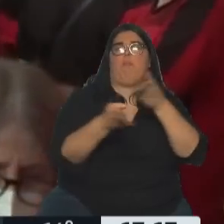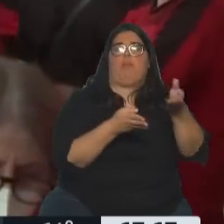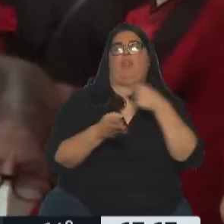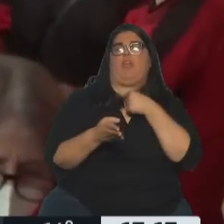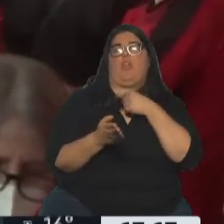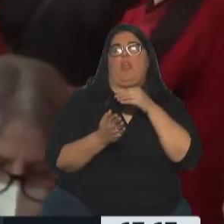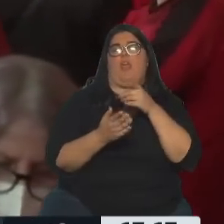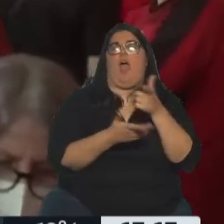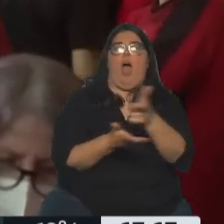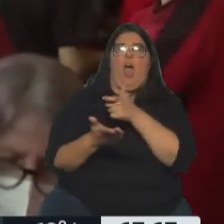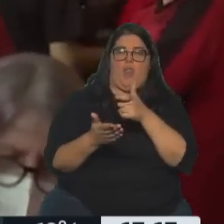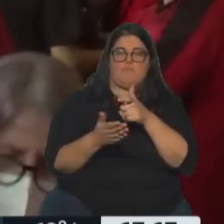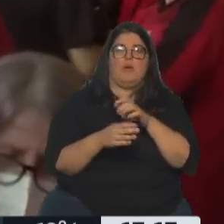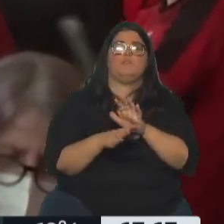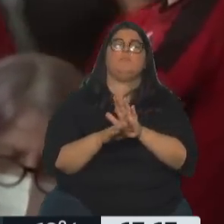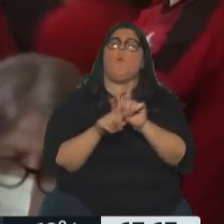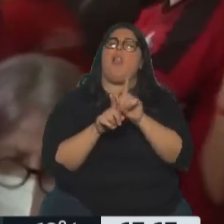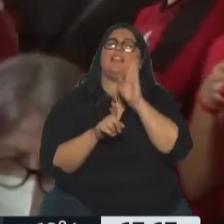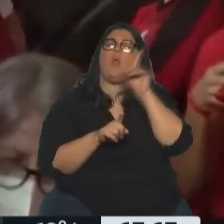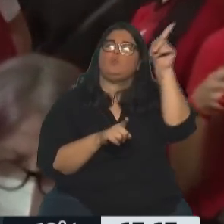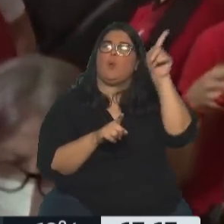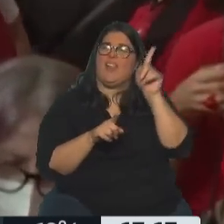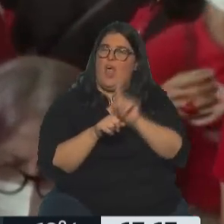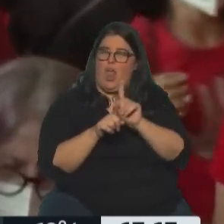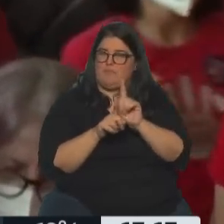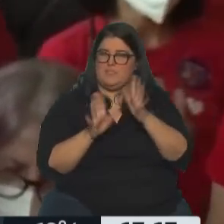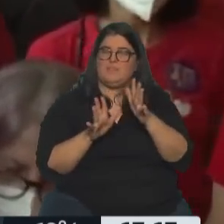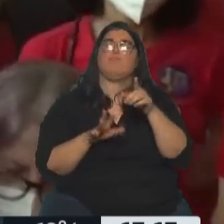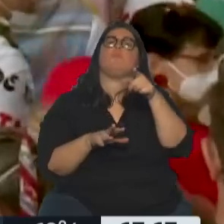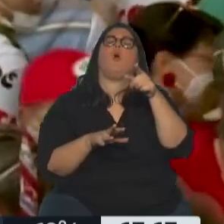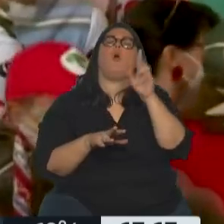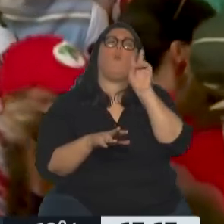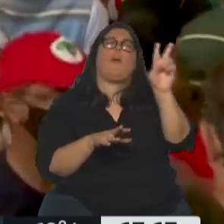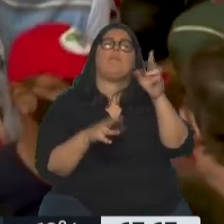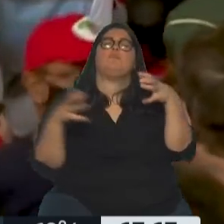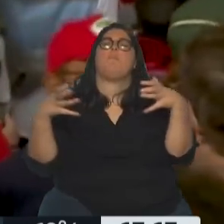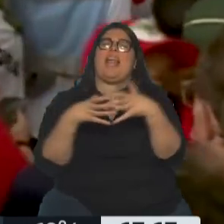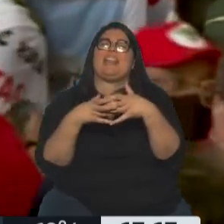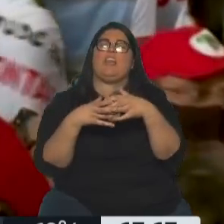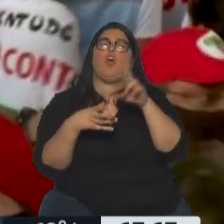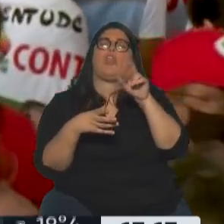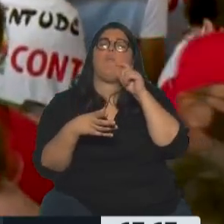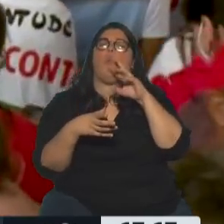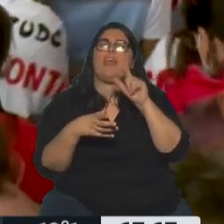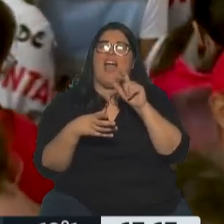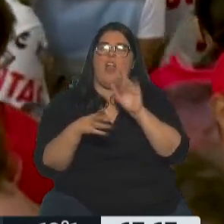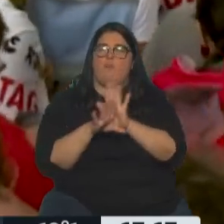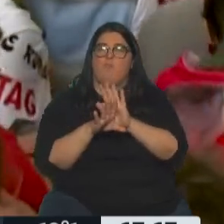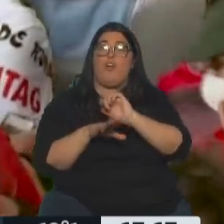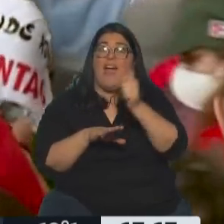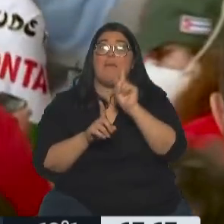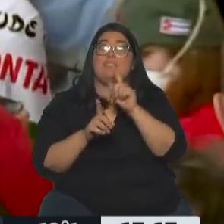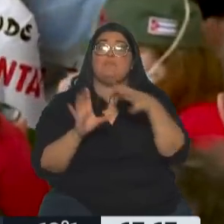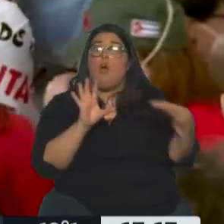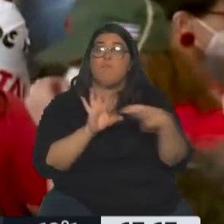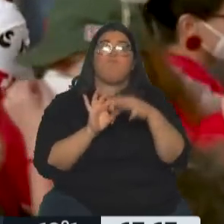que también pasa o se encuentra en Estados Unidos, ¿no?, cuando vemos esa postura histórica del Partido Republicano y también cómo se ve claramente quienes están